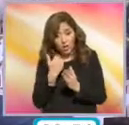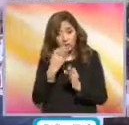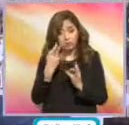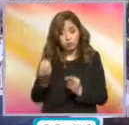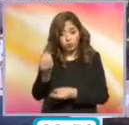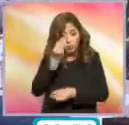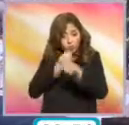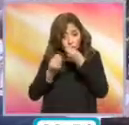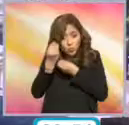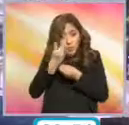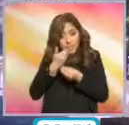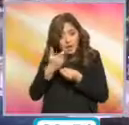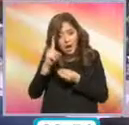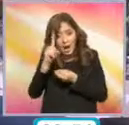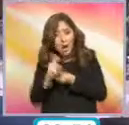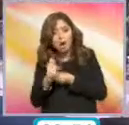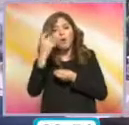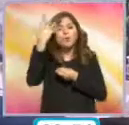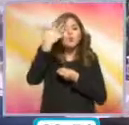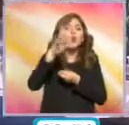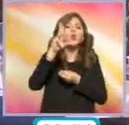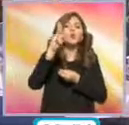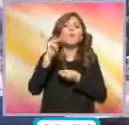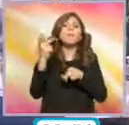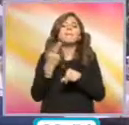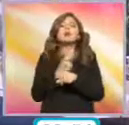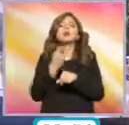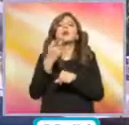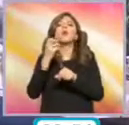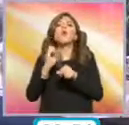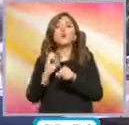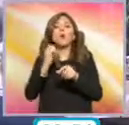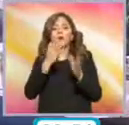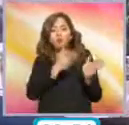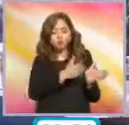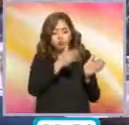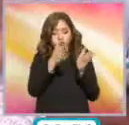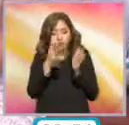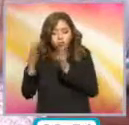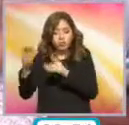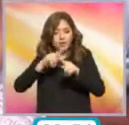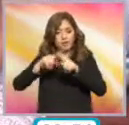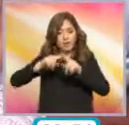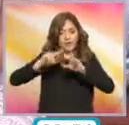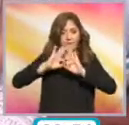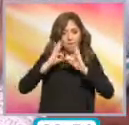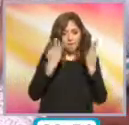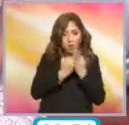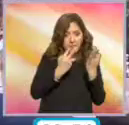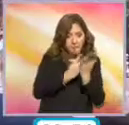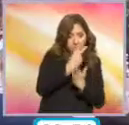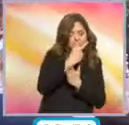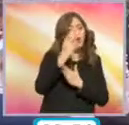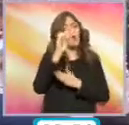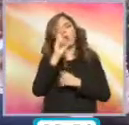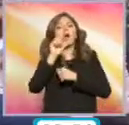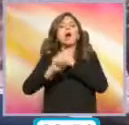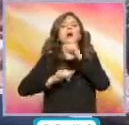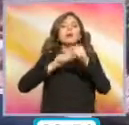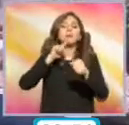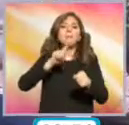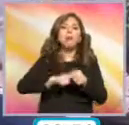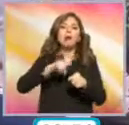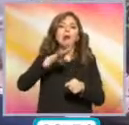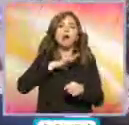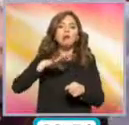o no, digamos, no se relacionara con las acciones o los procesos de otras plantas o de otros animalitos. Animales. Exactamente, otros animalitos que andan